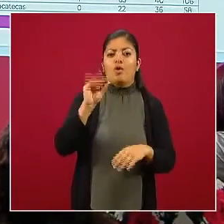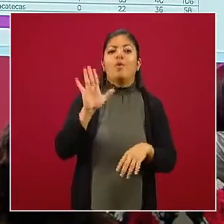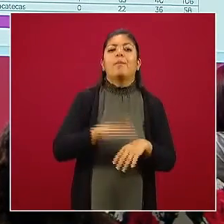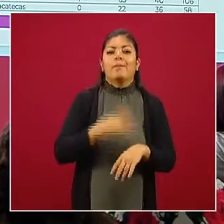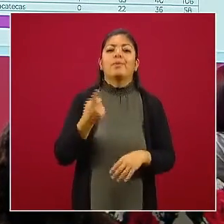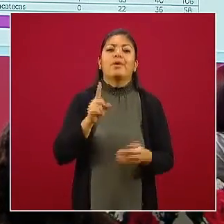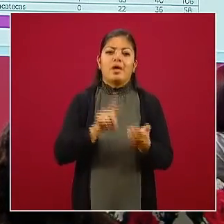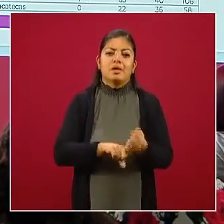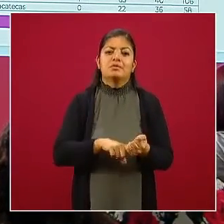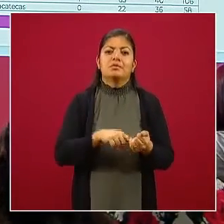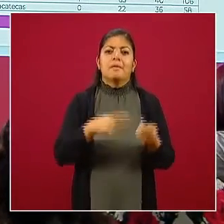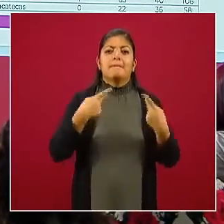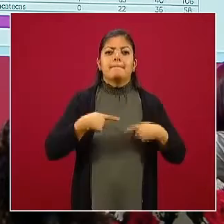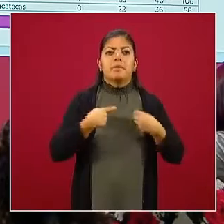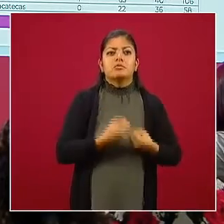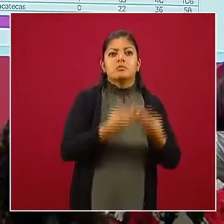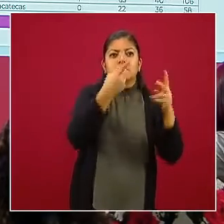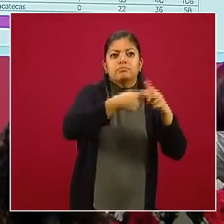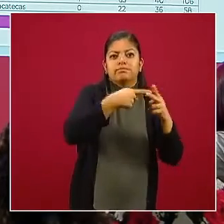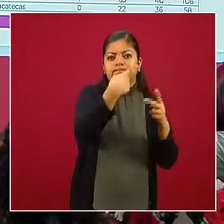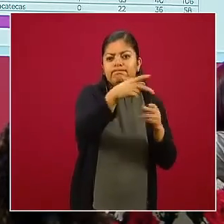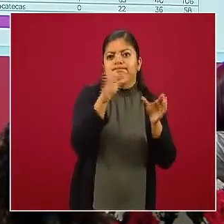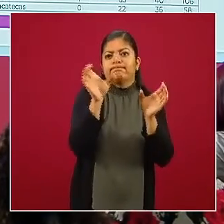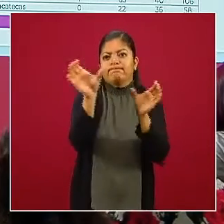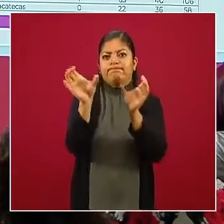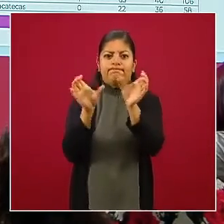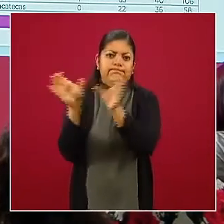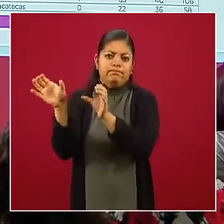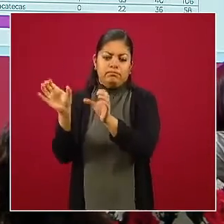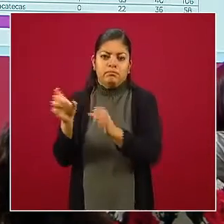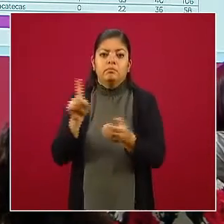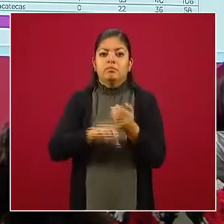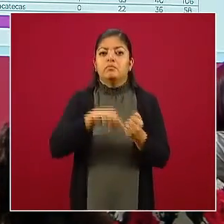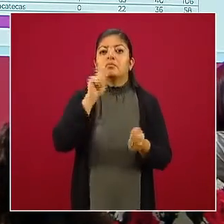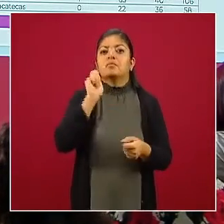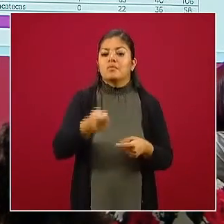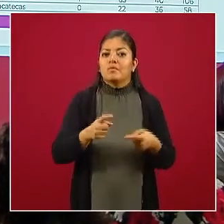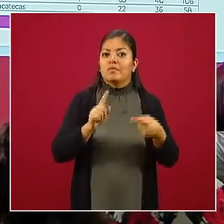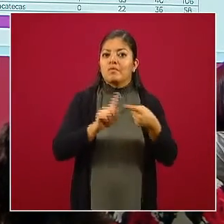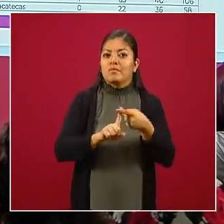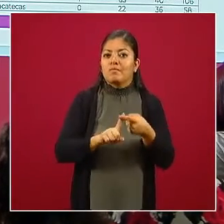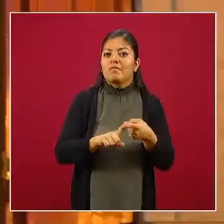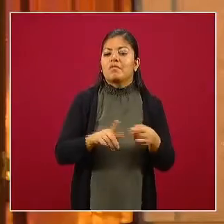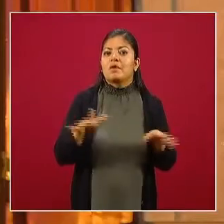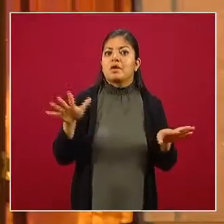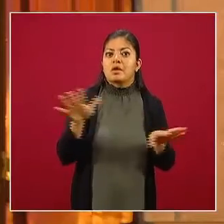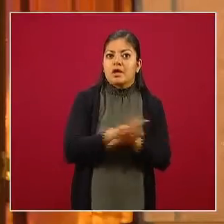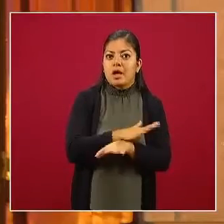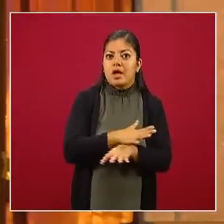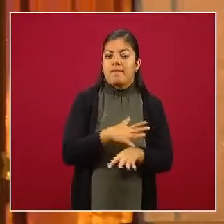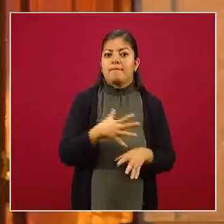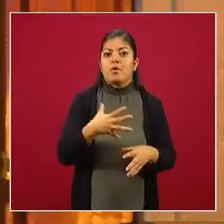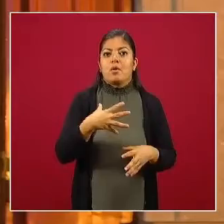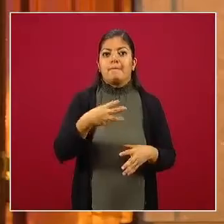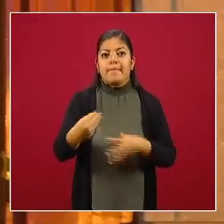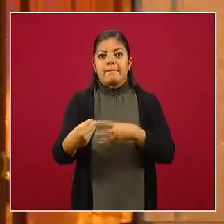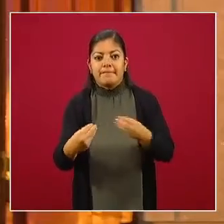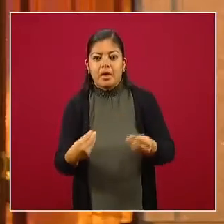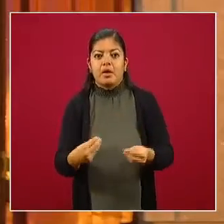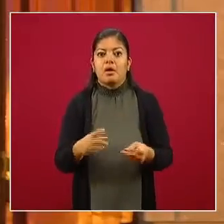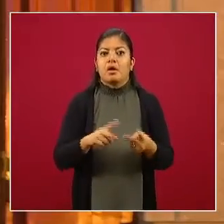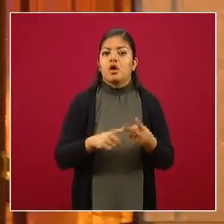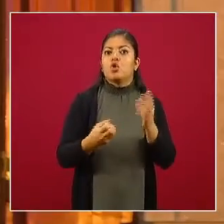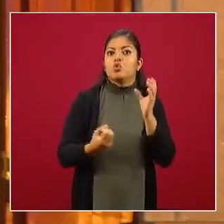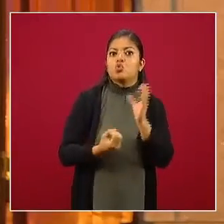tamaños poblacionales, los indicadores como la incidencia, la velocidad de cambio en los casos